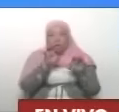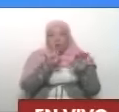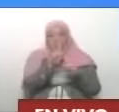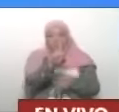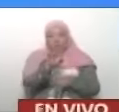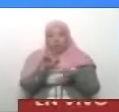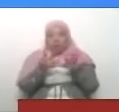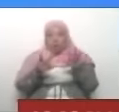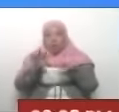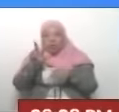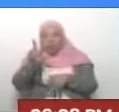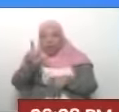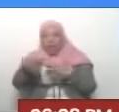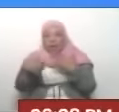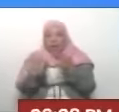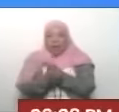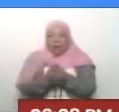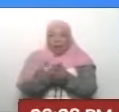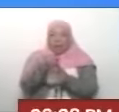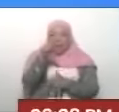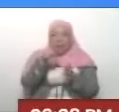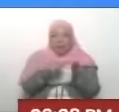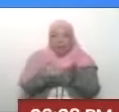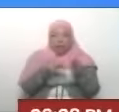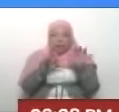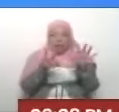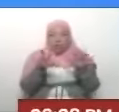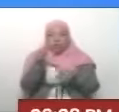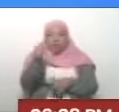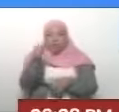1498 a 1817. Primer dato.